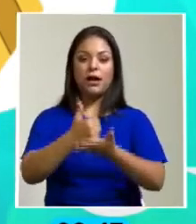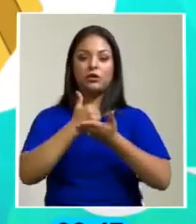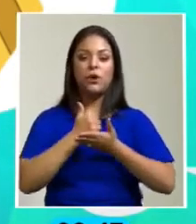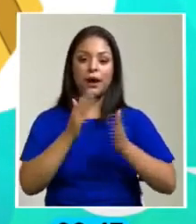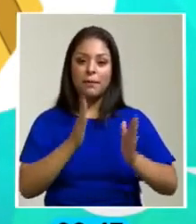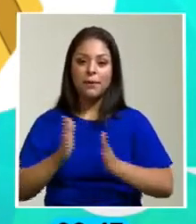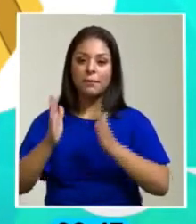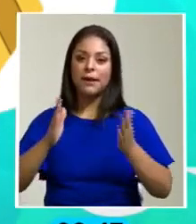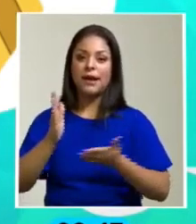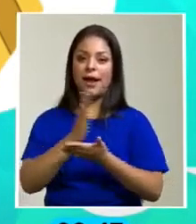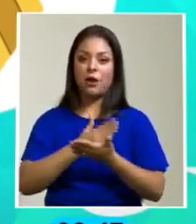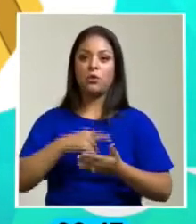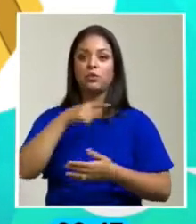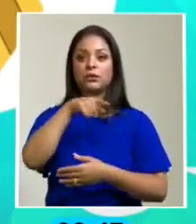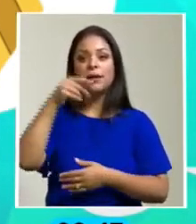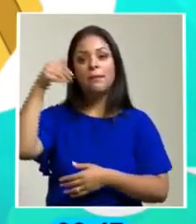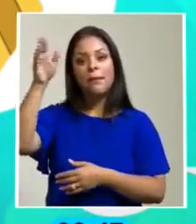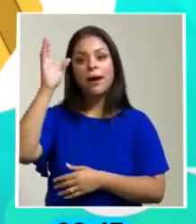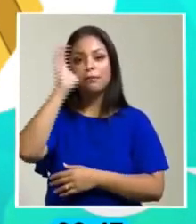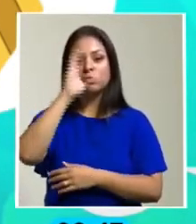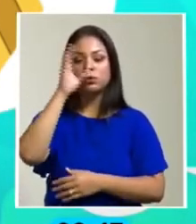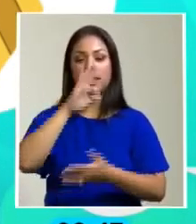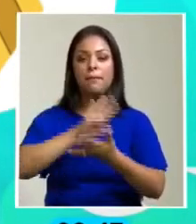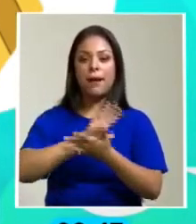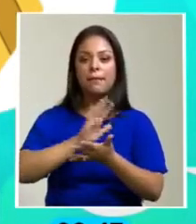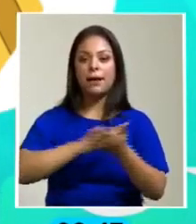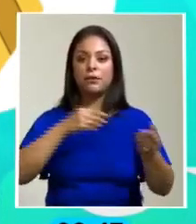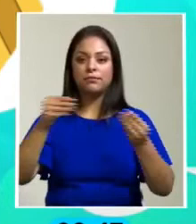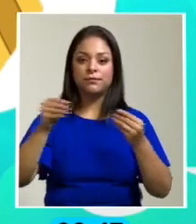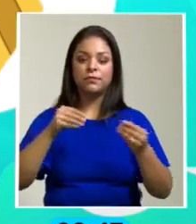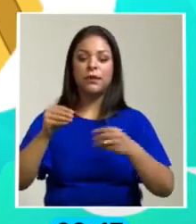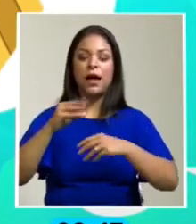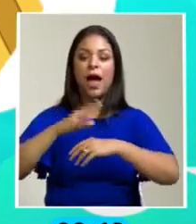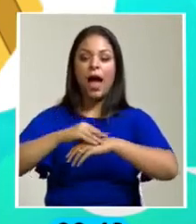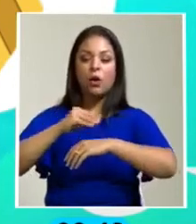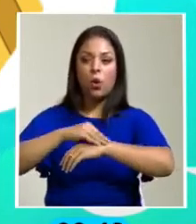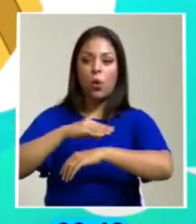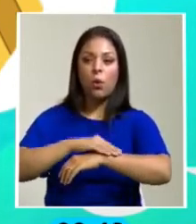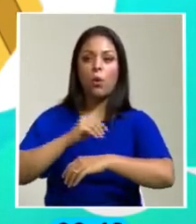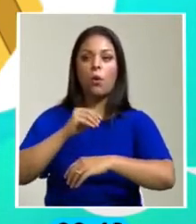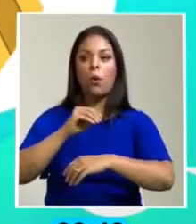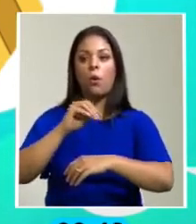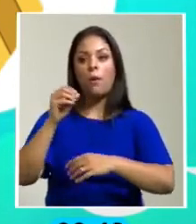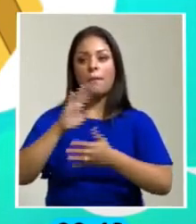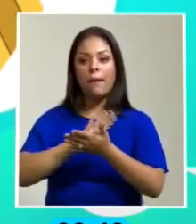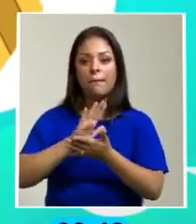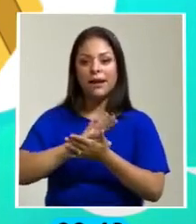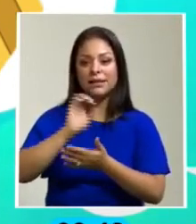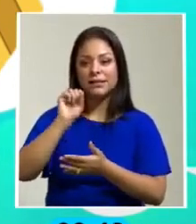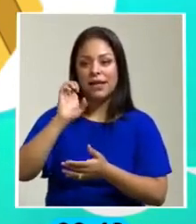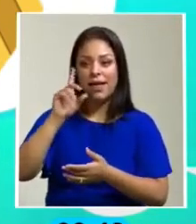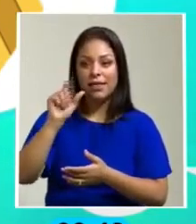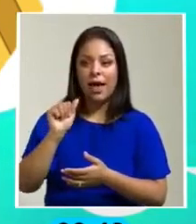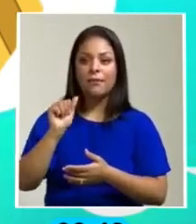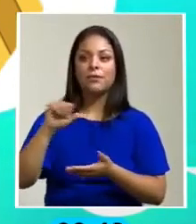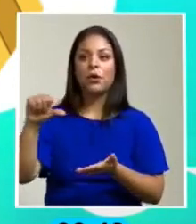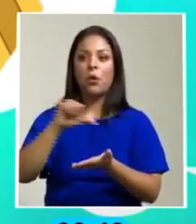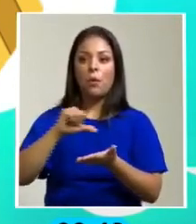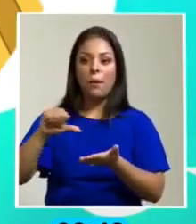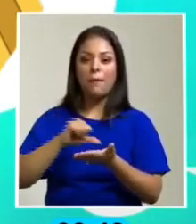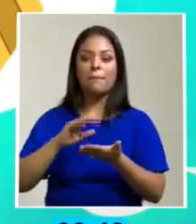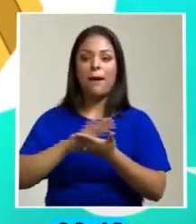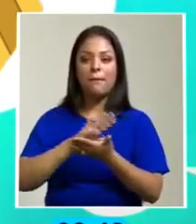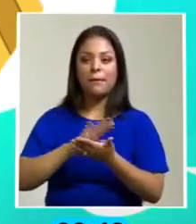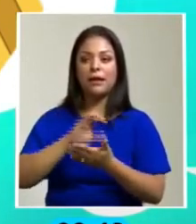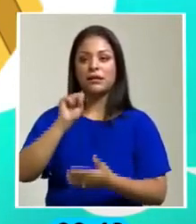y buscan papel construcción, algodón o papel seda, goma, papeles satinados o crepé, pueden